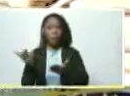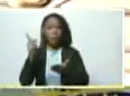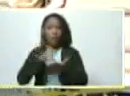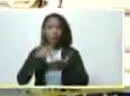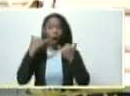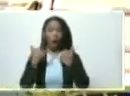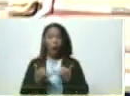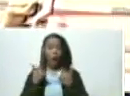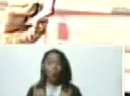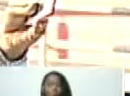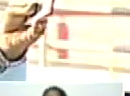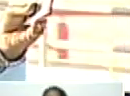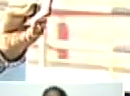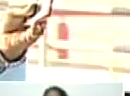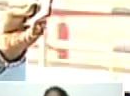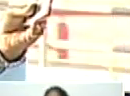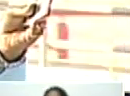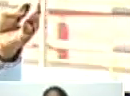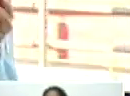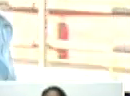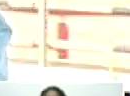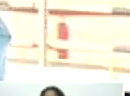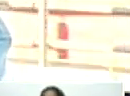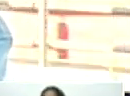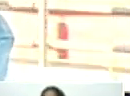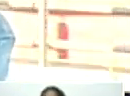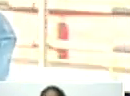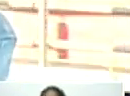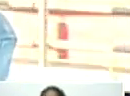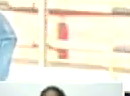ahora, lo estoy viendo ahora. No estaba en mis papeles de trabajo.